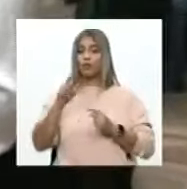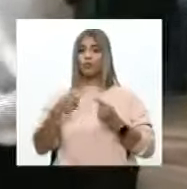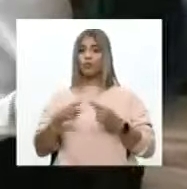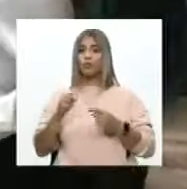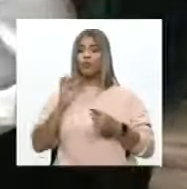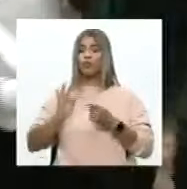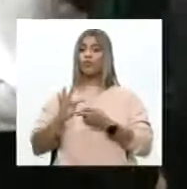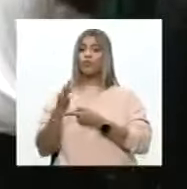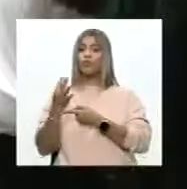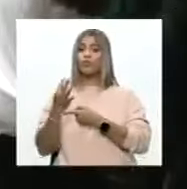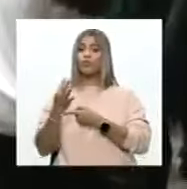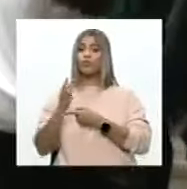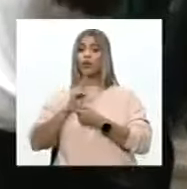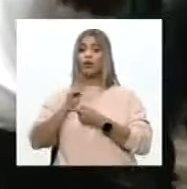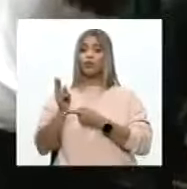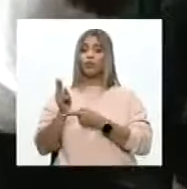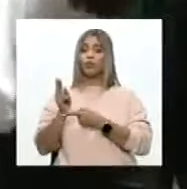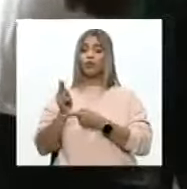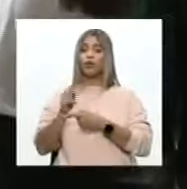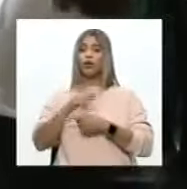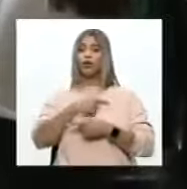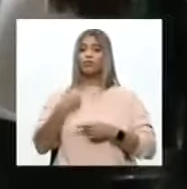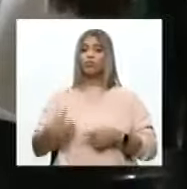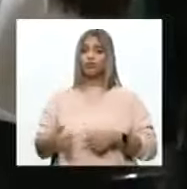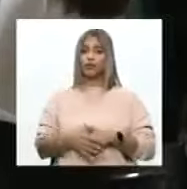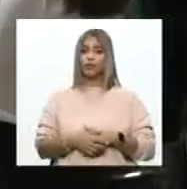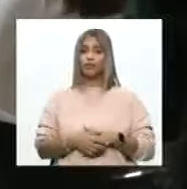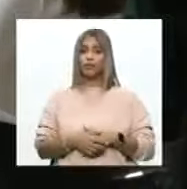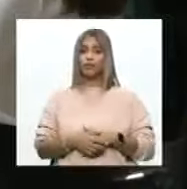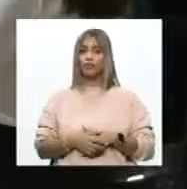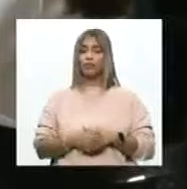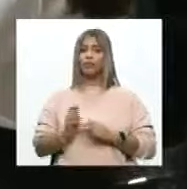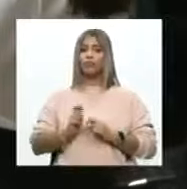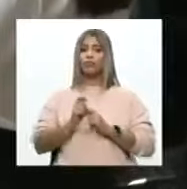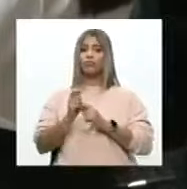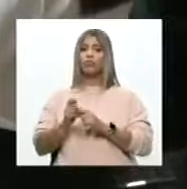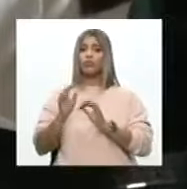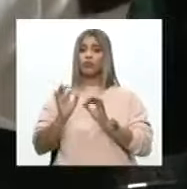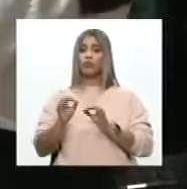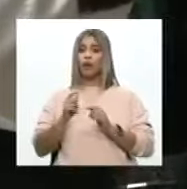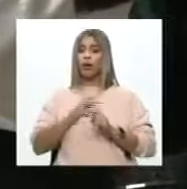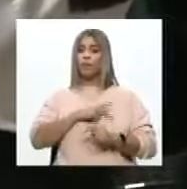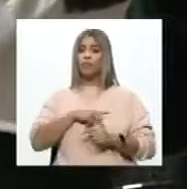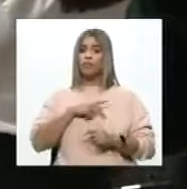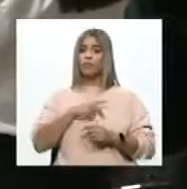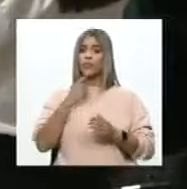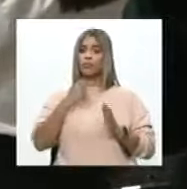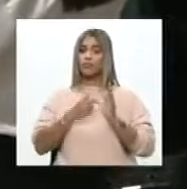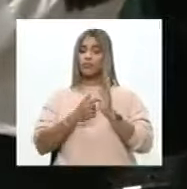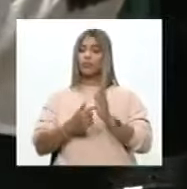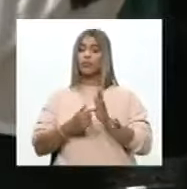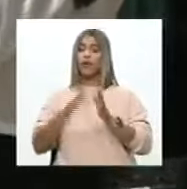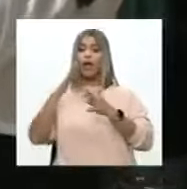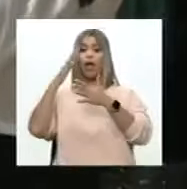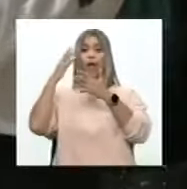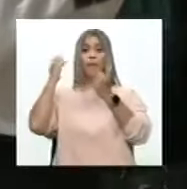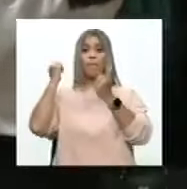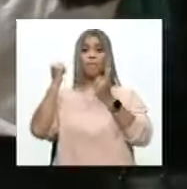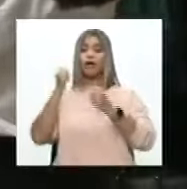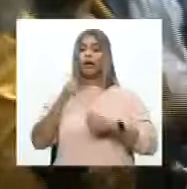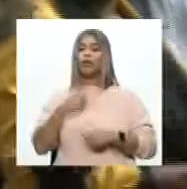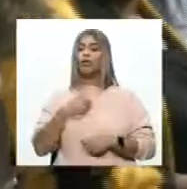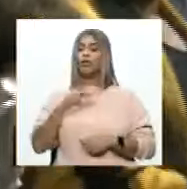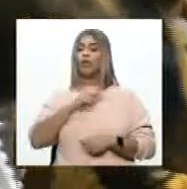de la Fundación de la República Popular China y fue designada una comisión para presentar al embajador de la